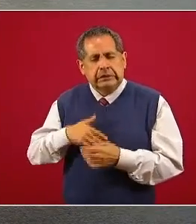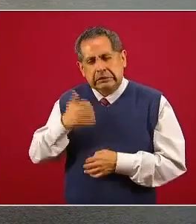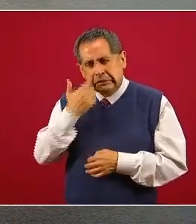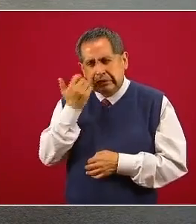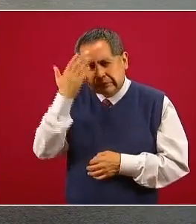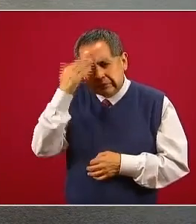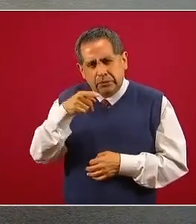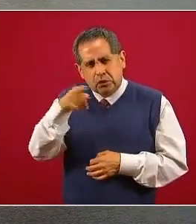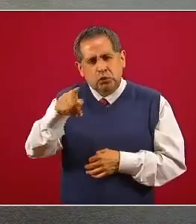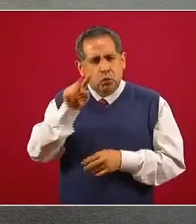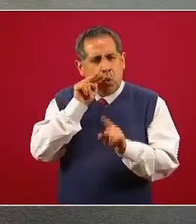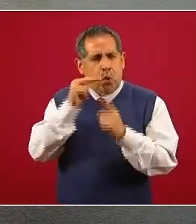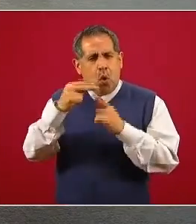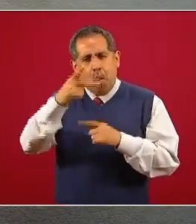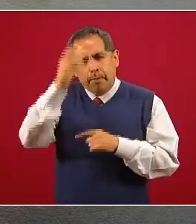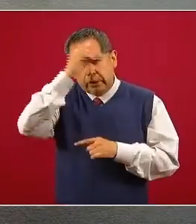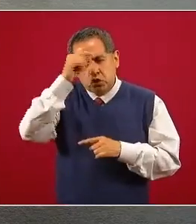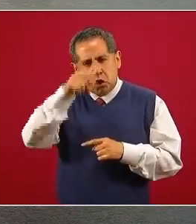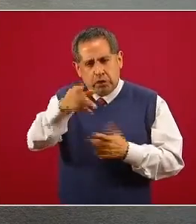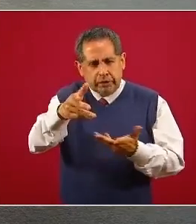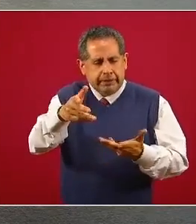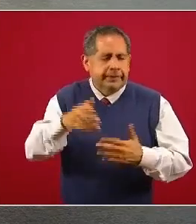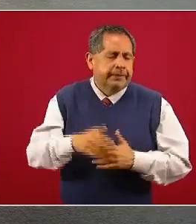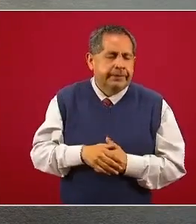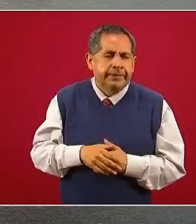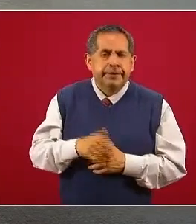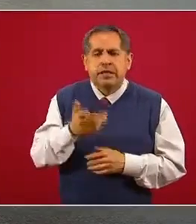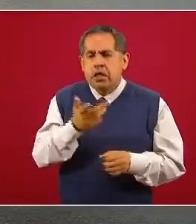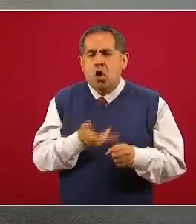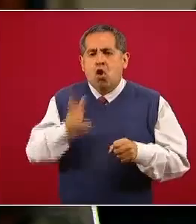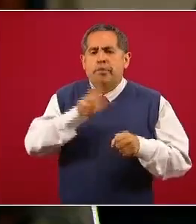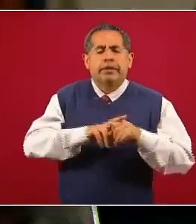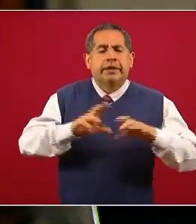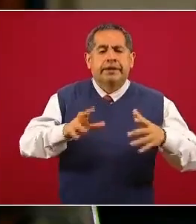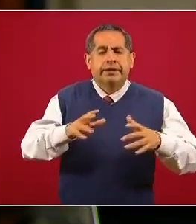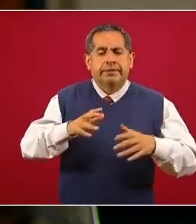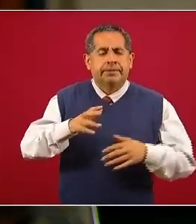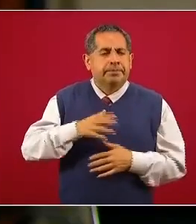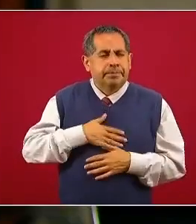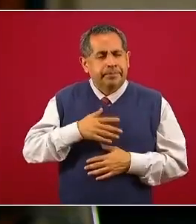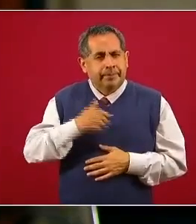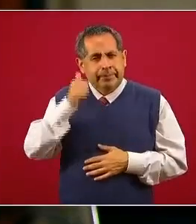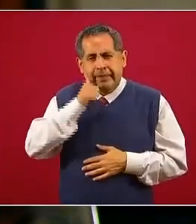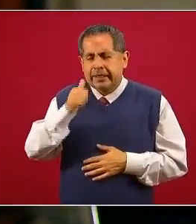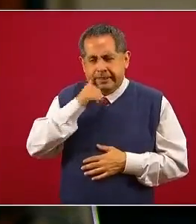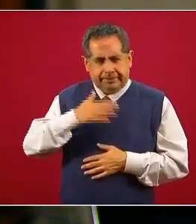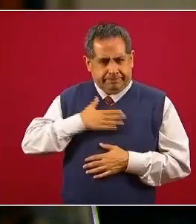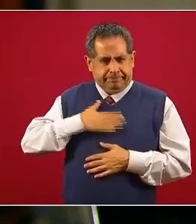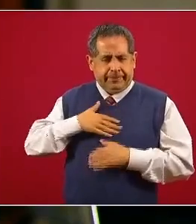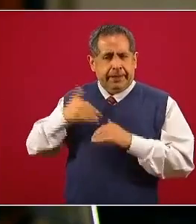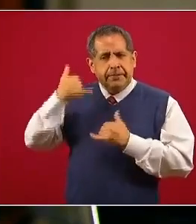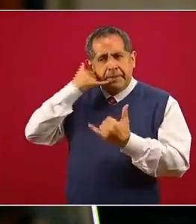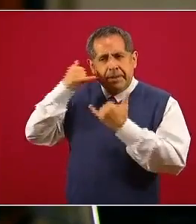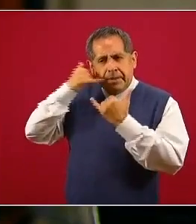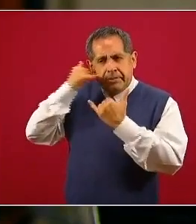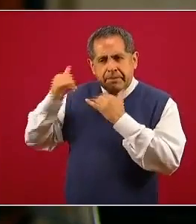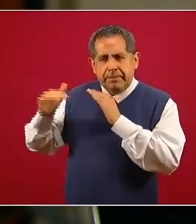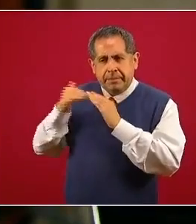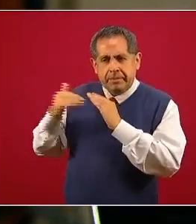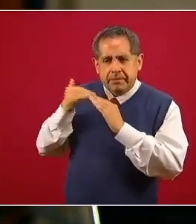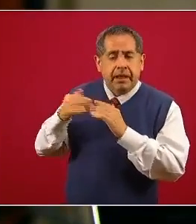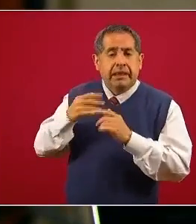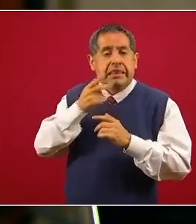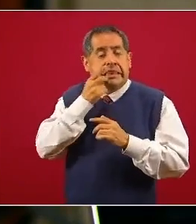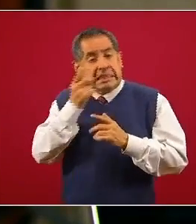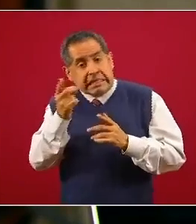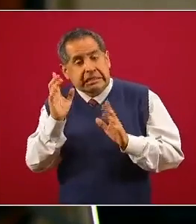mucho su visión en el hospital. Es, nosotros recibimos muchas llamadas y denuncias de la gente que